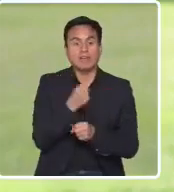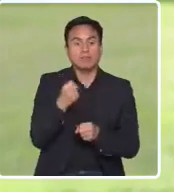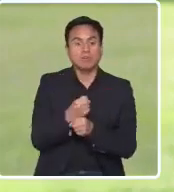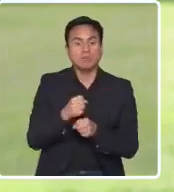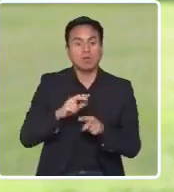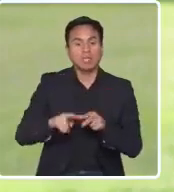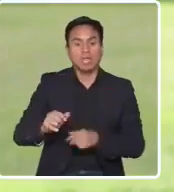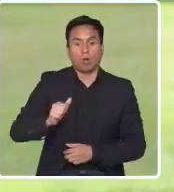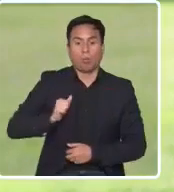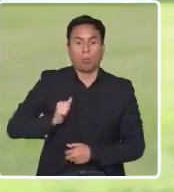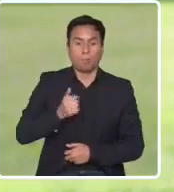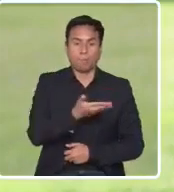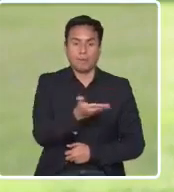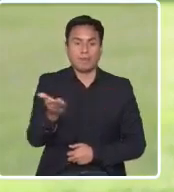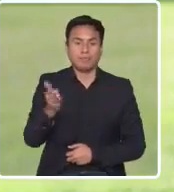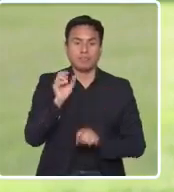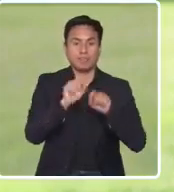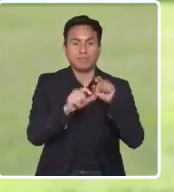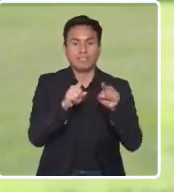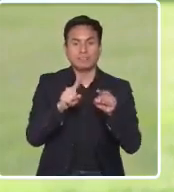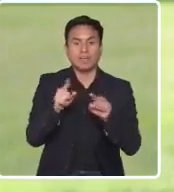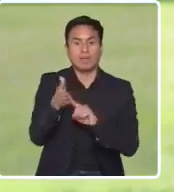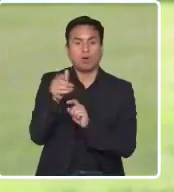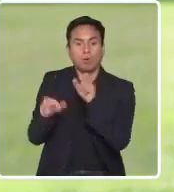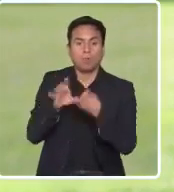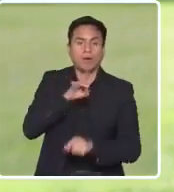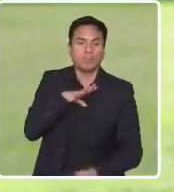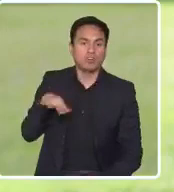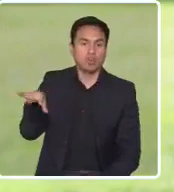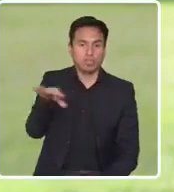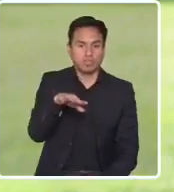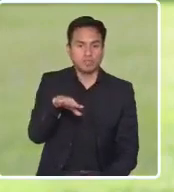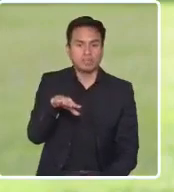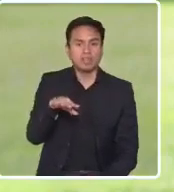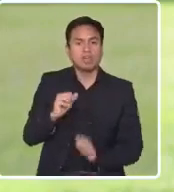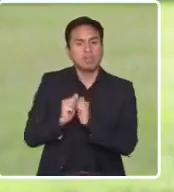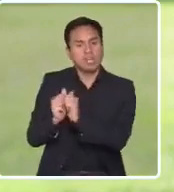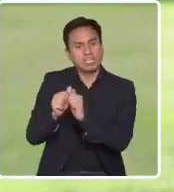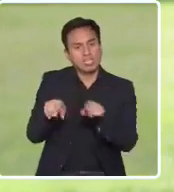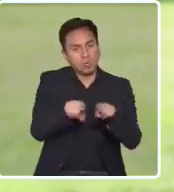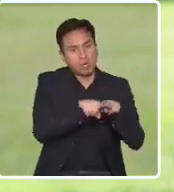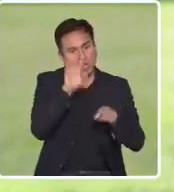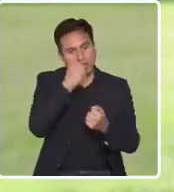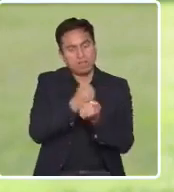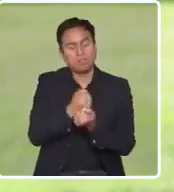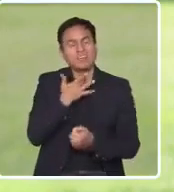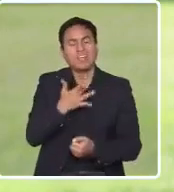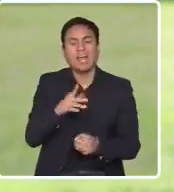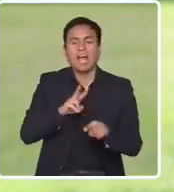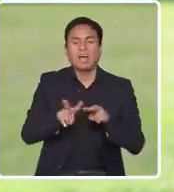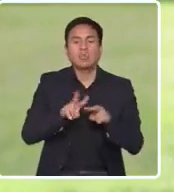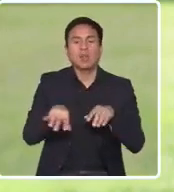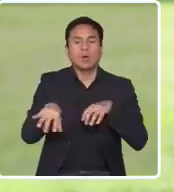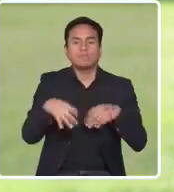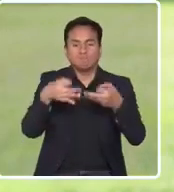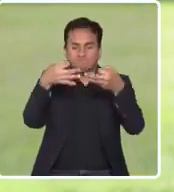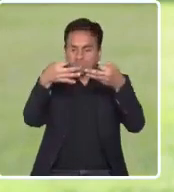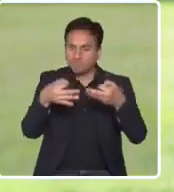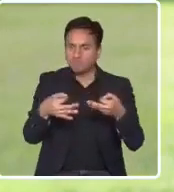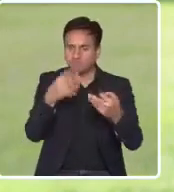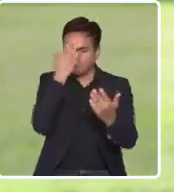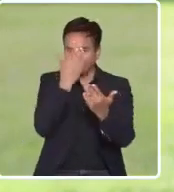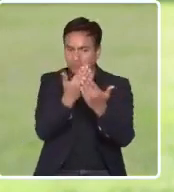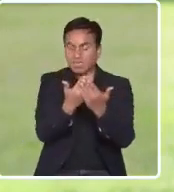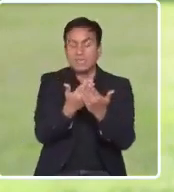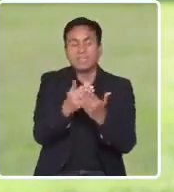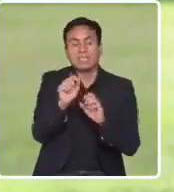están cumpliendo es una labor en defensa de nuestros compatriotas, en defensa de sus colegas también, para que puedan actuar en condiciones de seguridad,